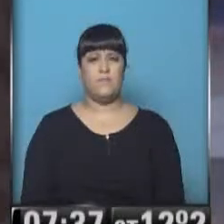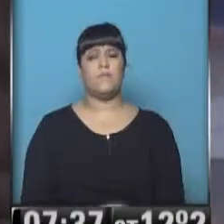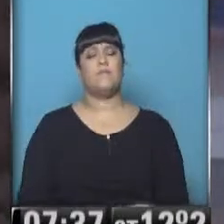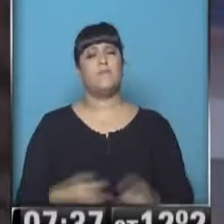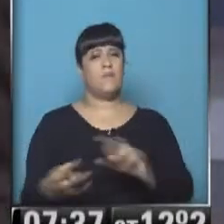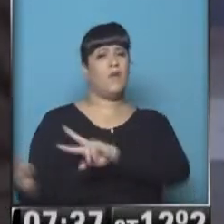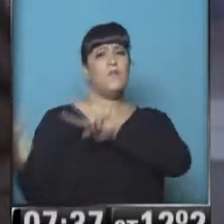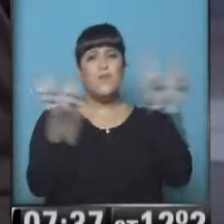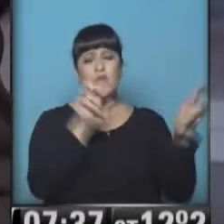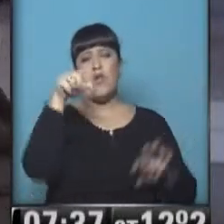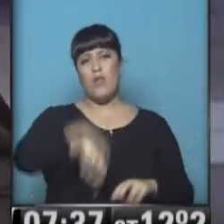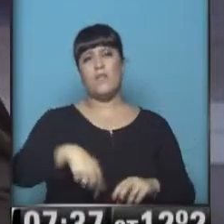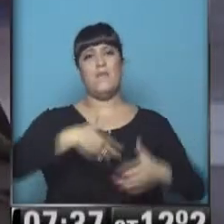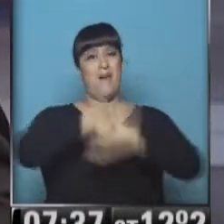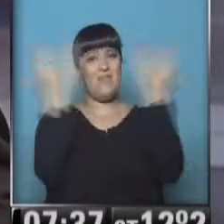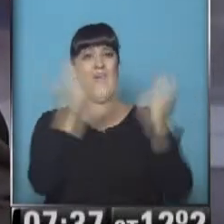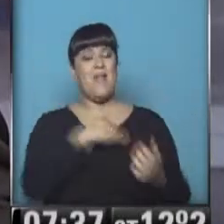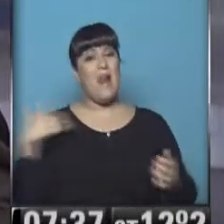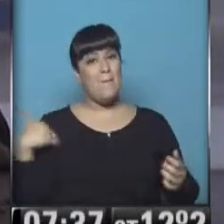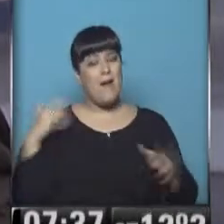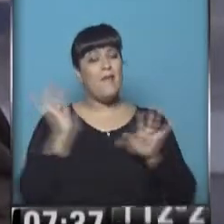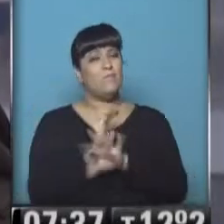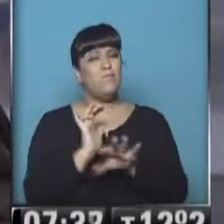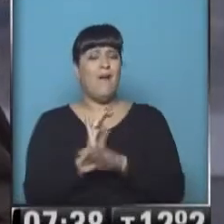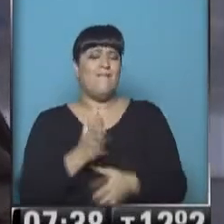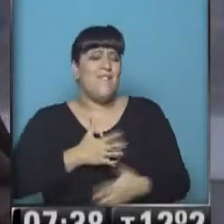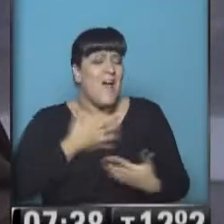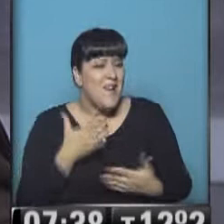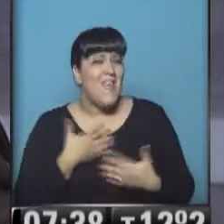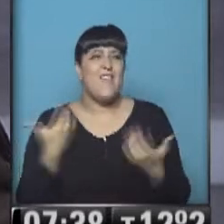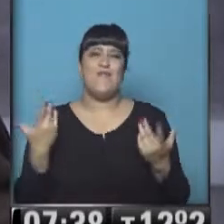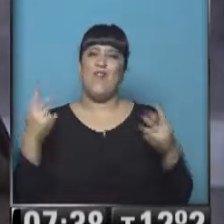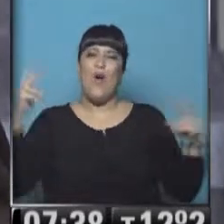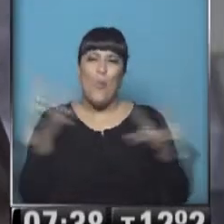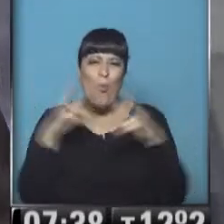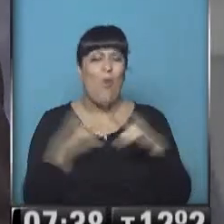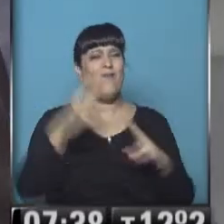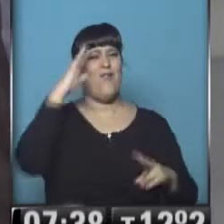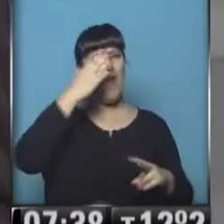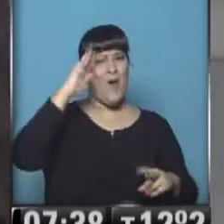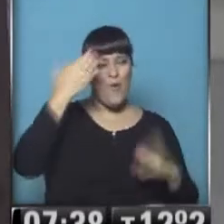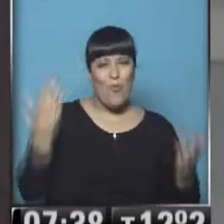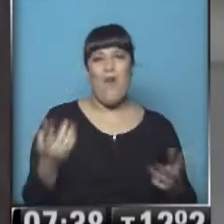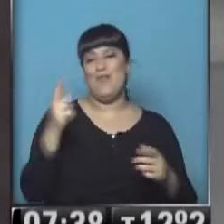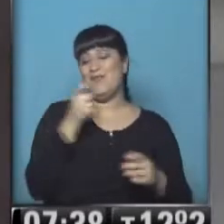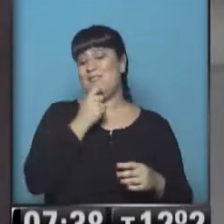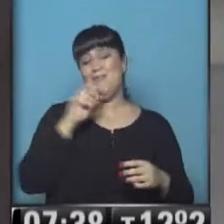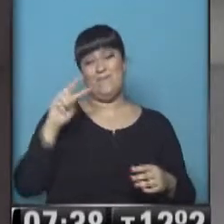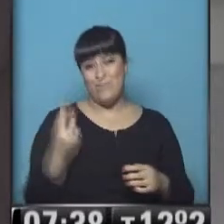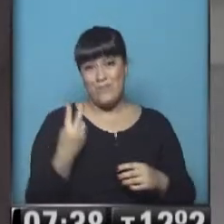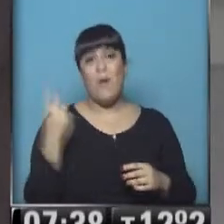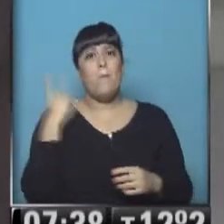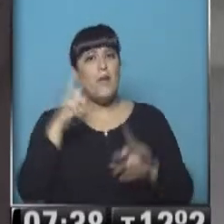Vamos a cambiar de tema, vamos a hablar del Día de la Madre, que es sinónimo de tanto afecto, de cariño, de encuentro, de recuerdo, si no la tenés. Pero también tiene su